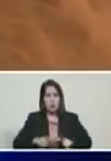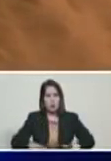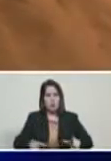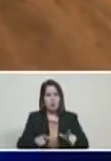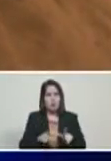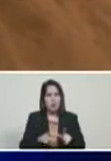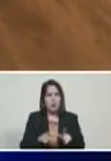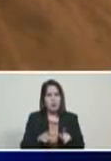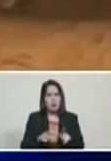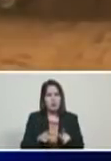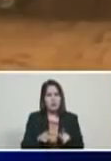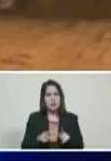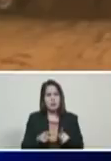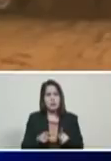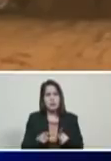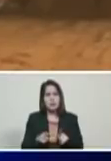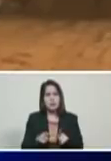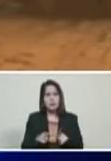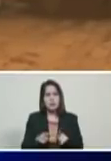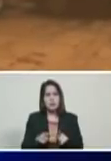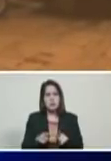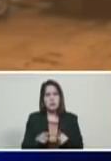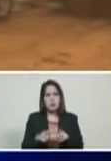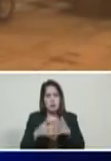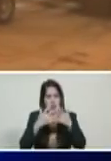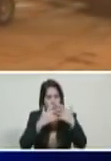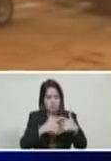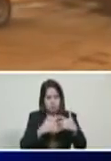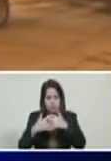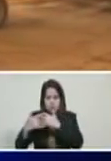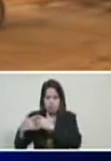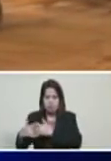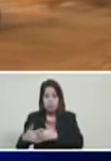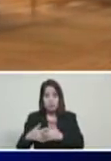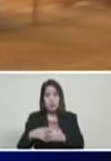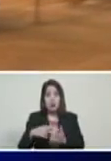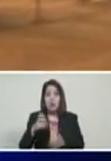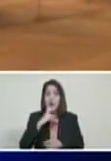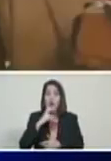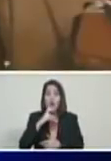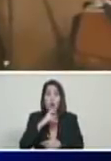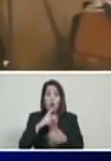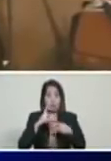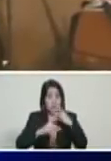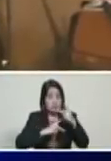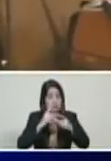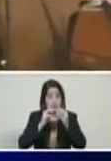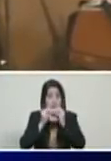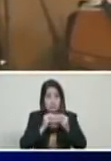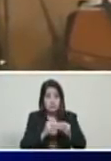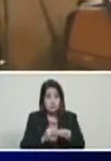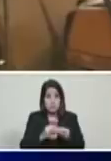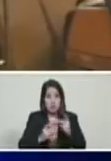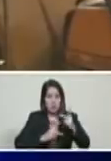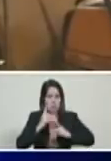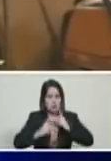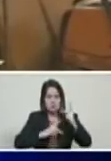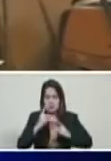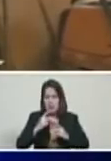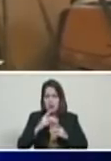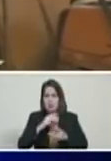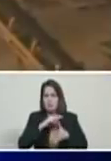esto es una región donde estamos instalando varias plantas. Este complejo industrial, se procesará el material